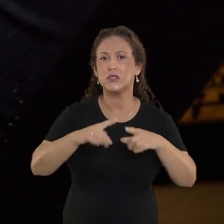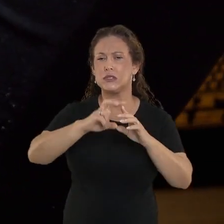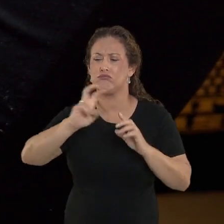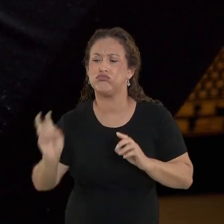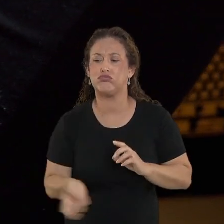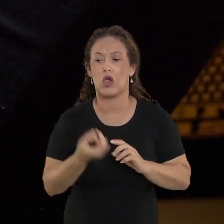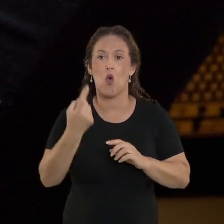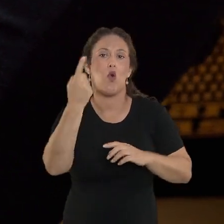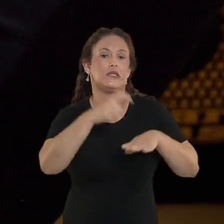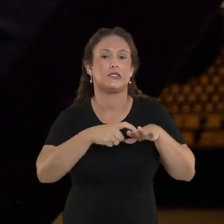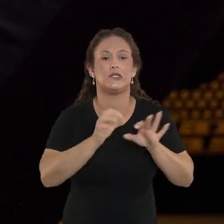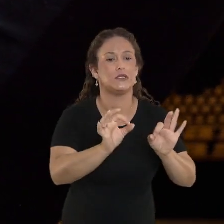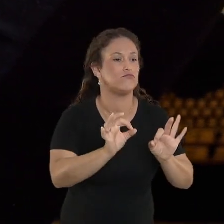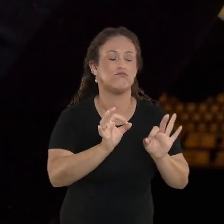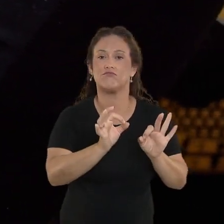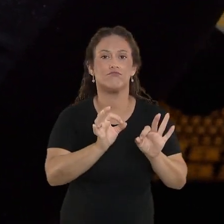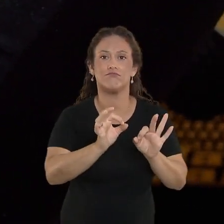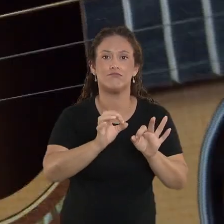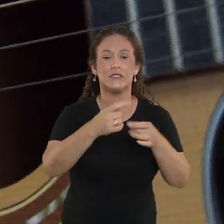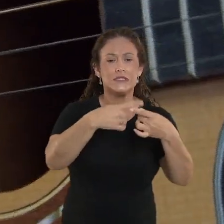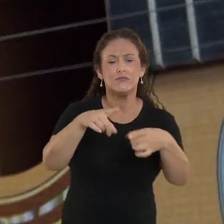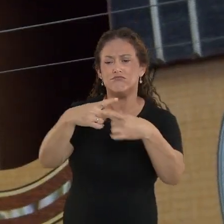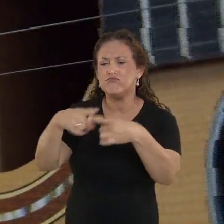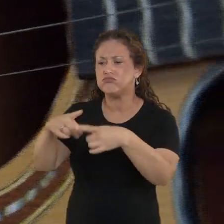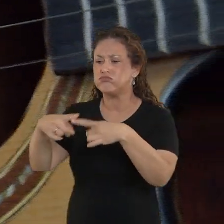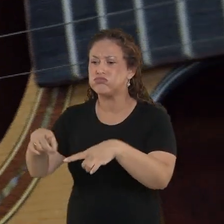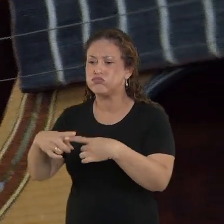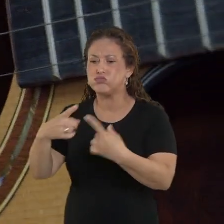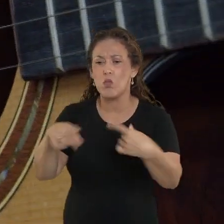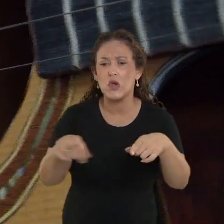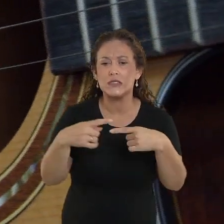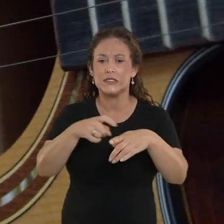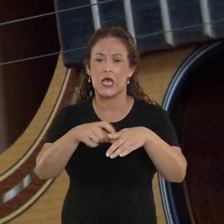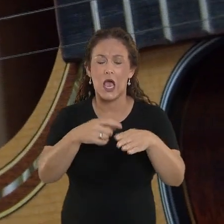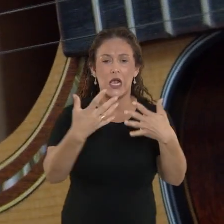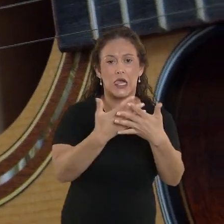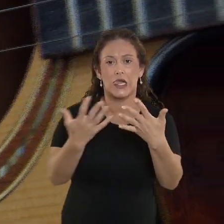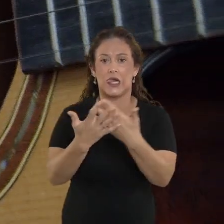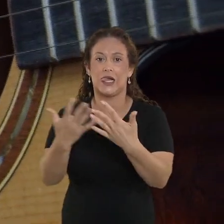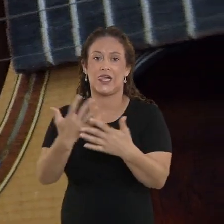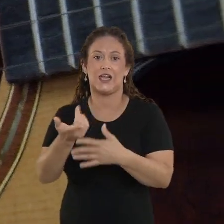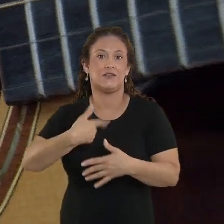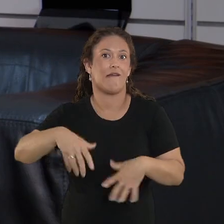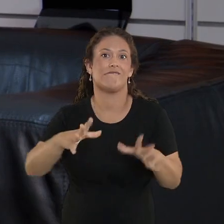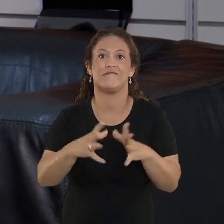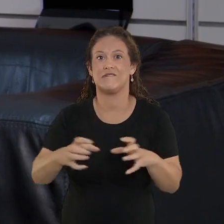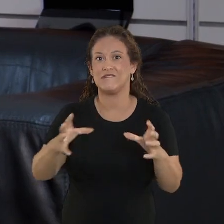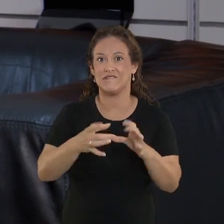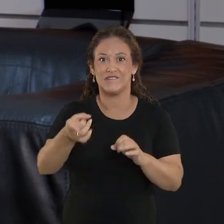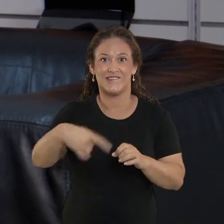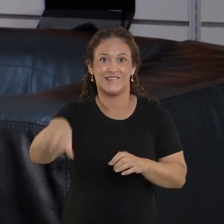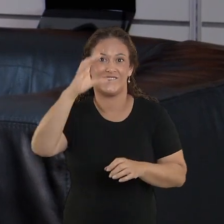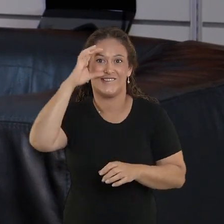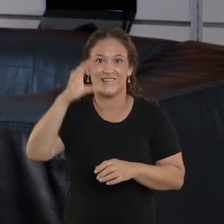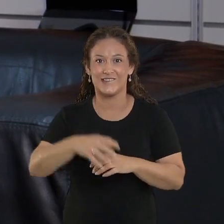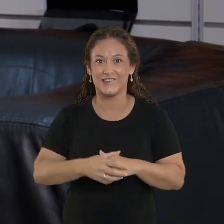diversidad musical. No hay un género determinado, sino diferentes fusiones de estilos musicales y tenemos muchas